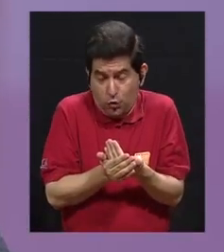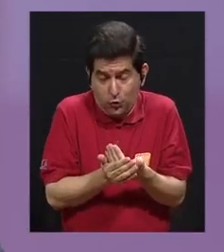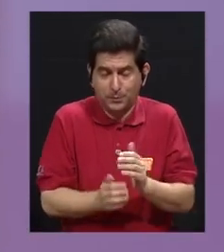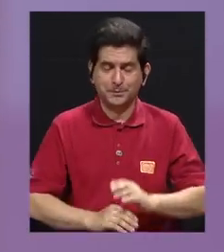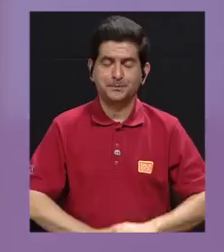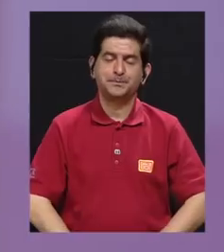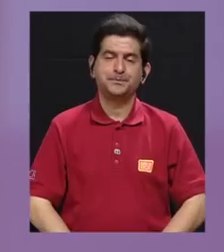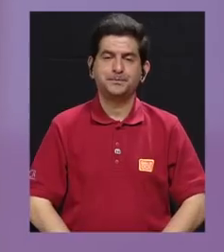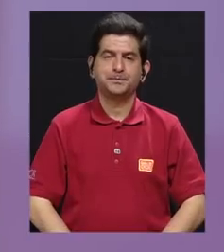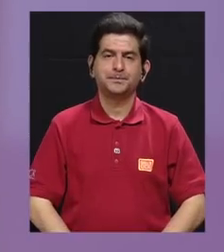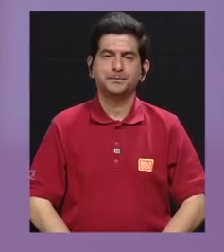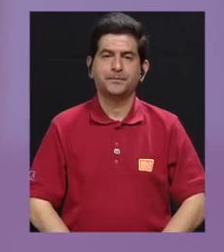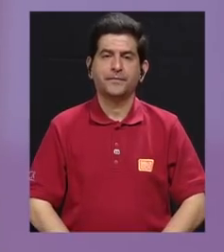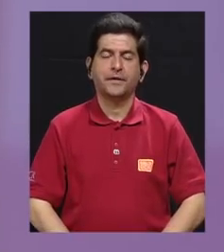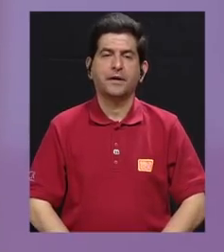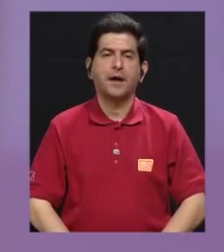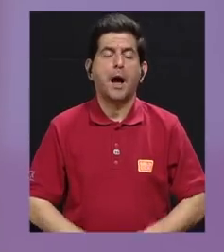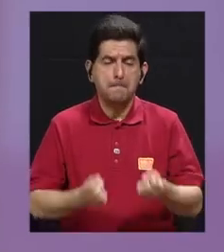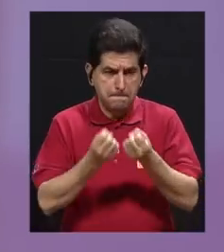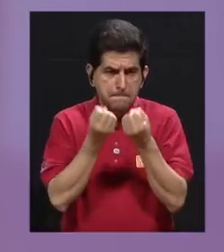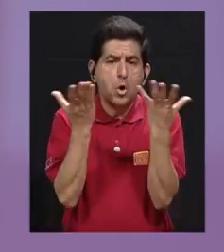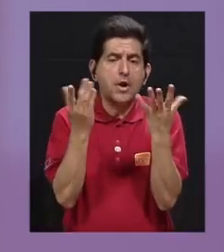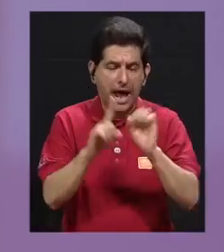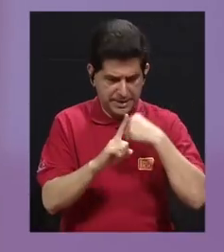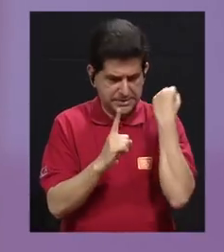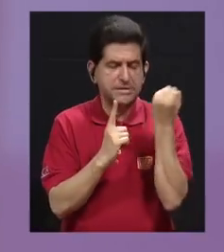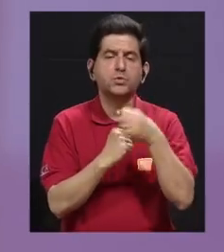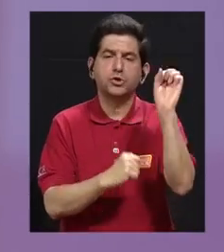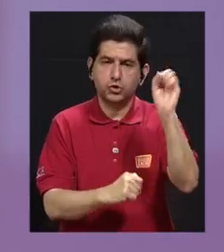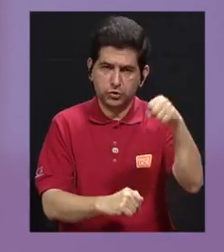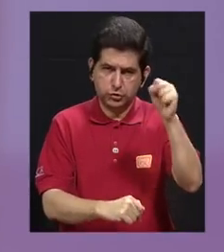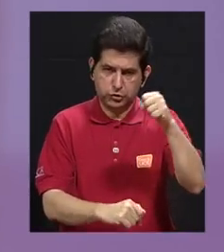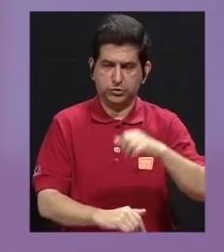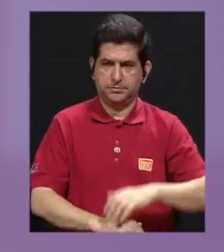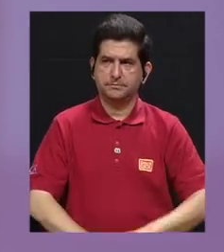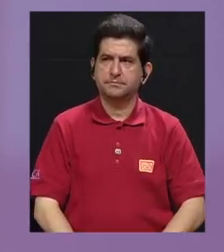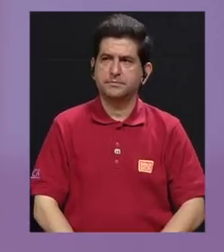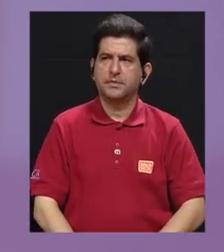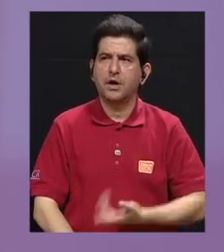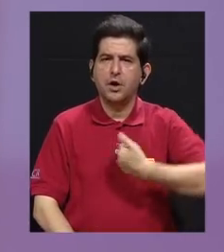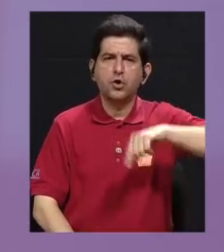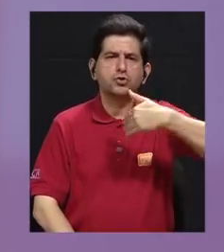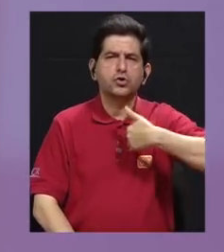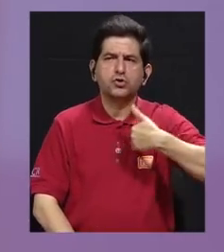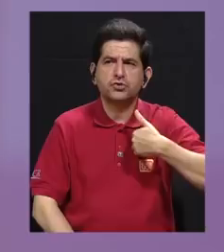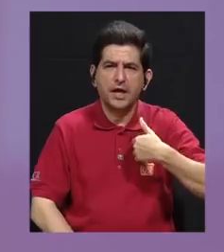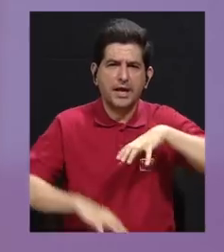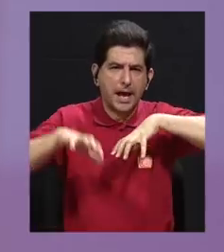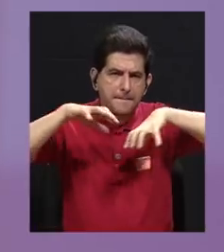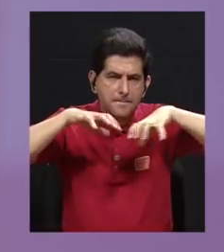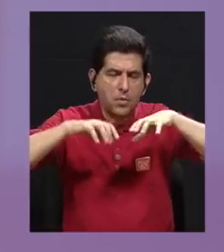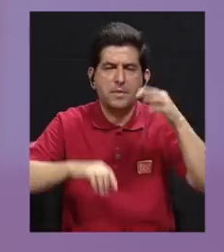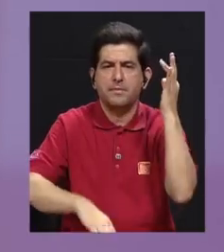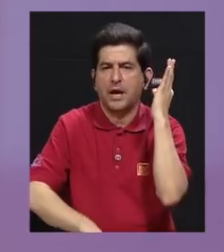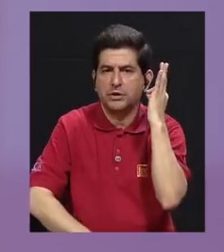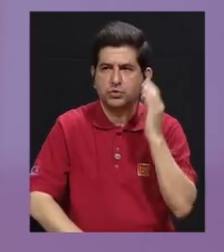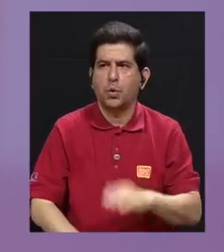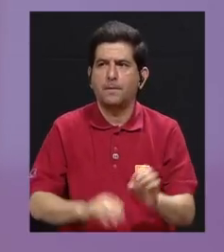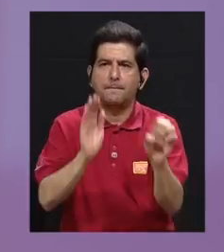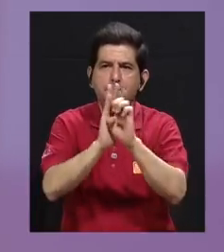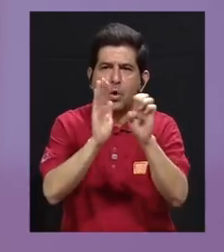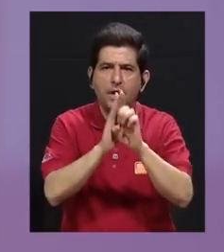Bueno, hay de todo, hay de todo. Ajá. O sea, hay una pluralidad de situaciones. Hay